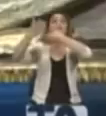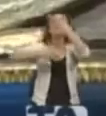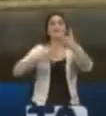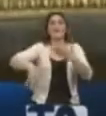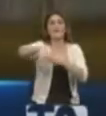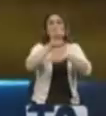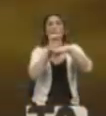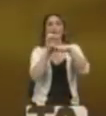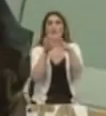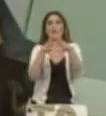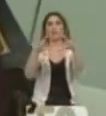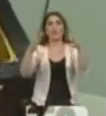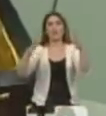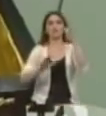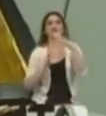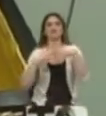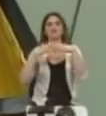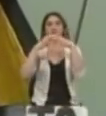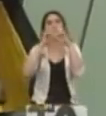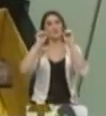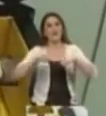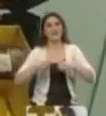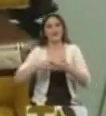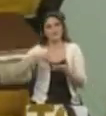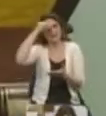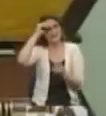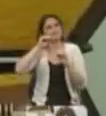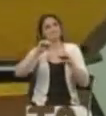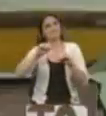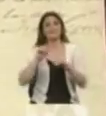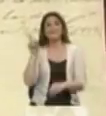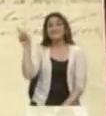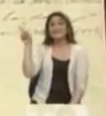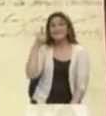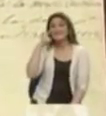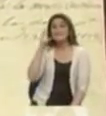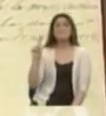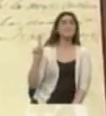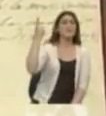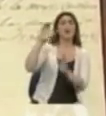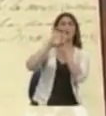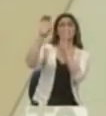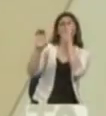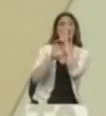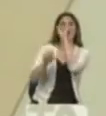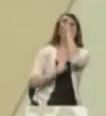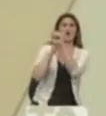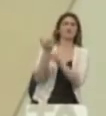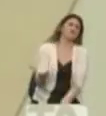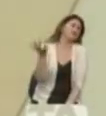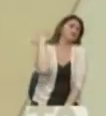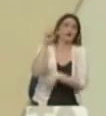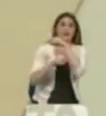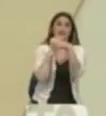formando. En el archivo biblioteca legislativo se encuentra la primera constitución del Ecuador de 1830, la constitución